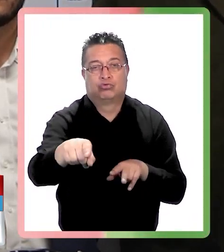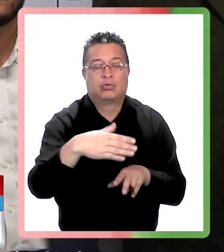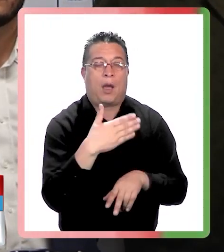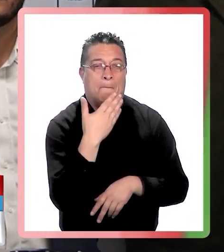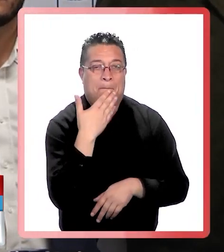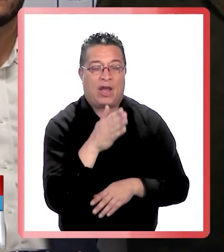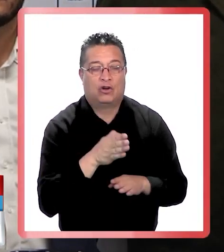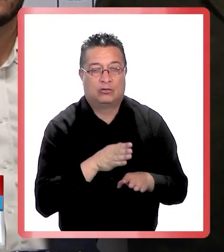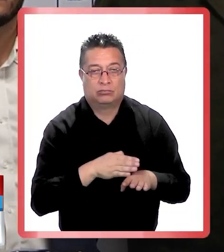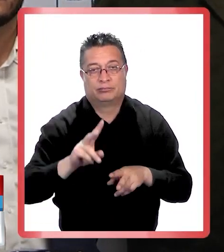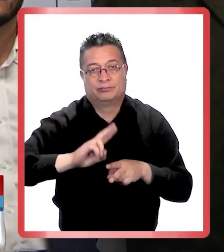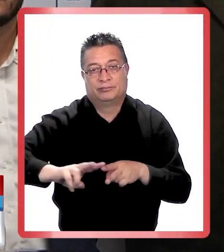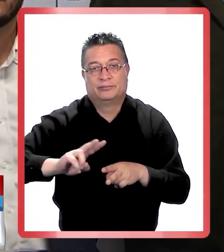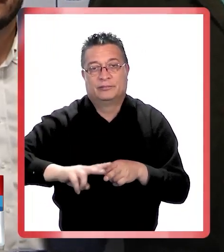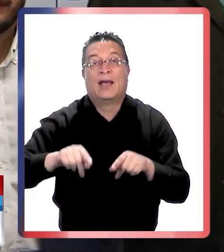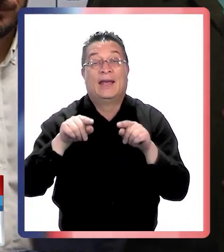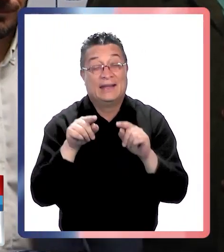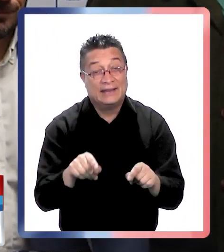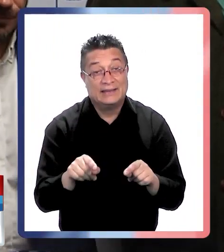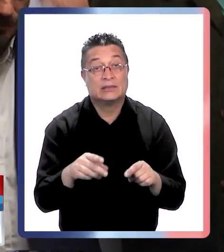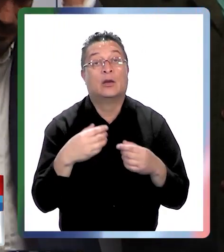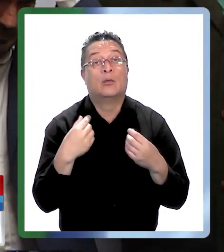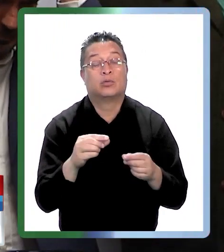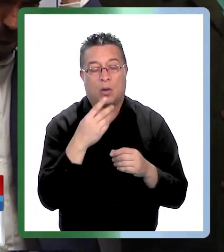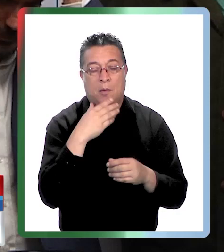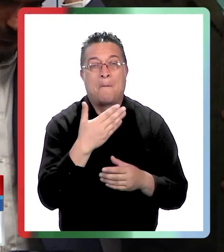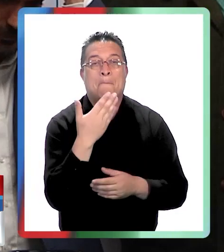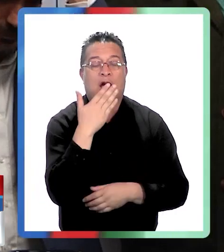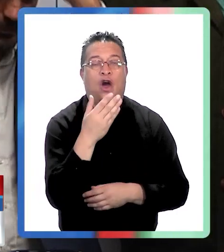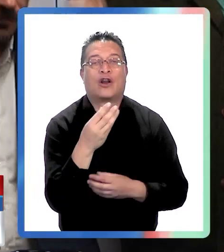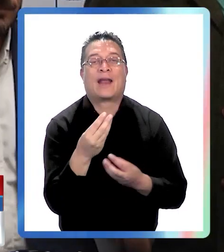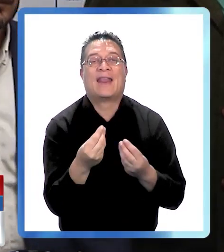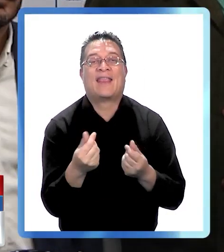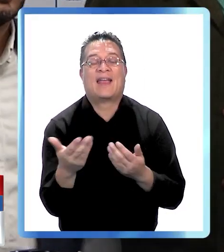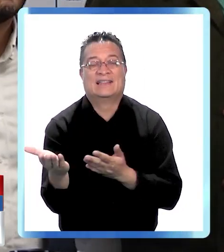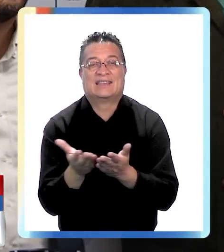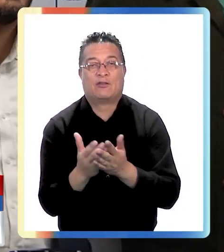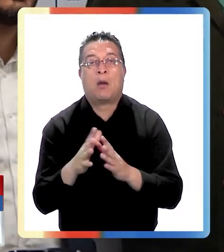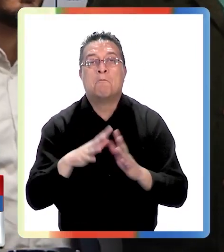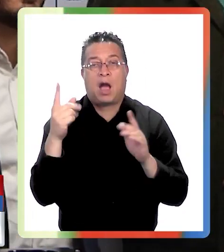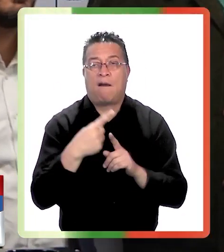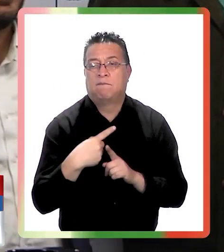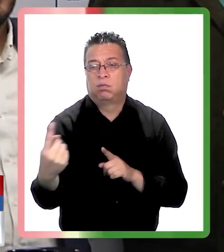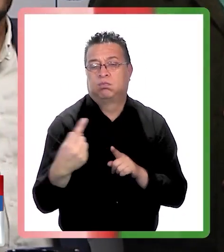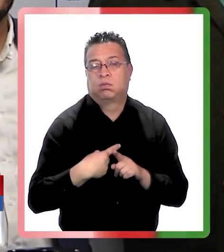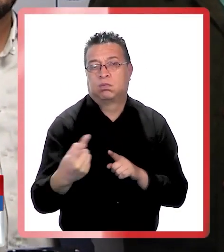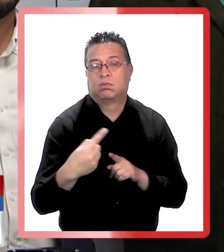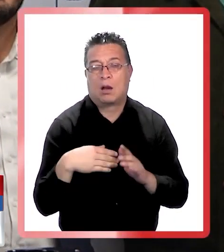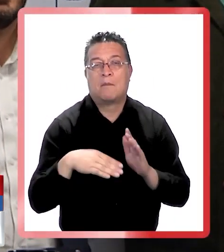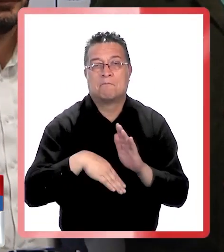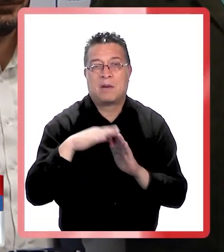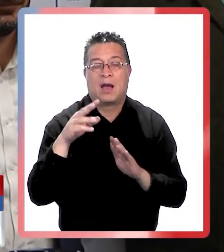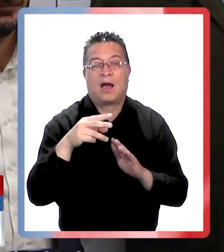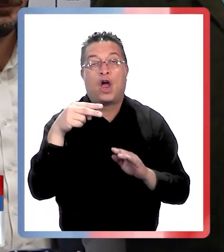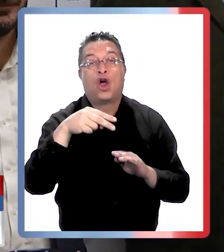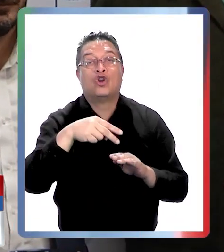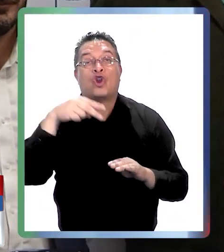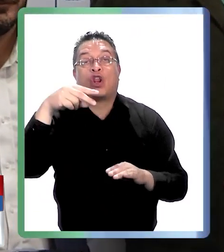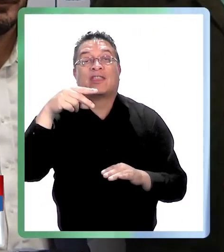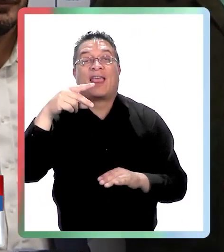mejor. Y de esa manera, al poder tener una mejor calidad de servicio, vamos a poder atraer más viajes también hacia el norte de